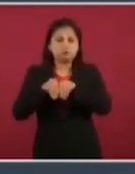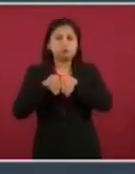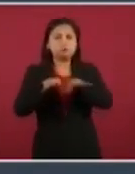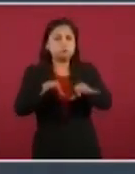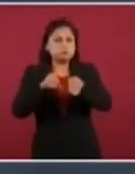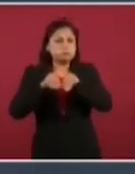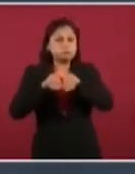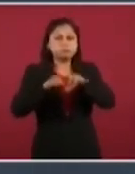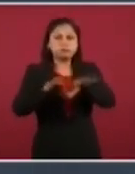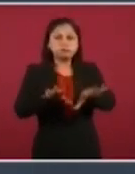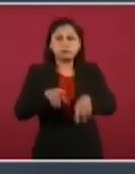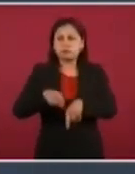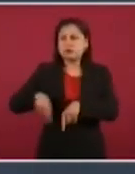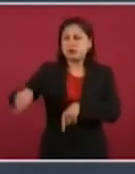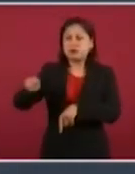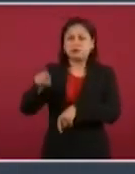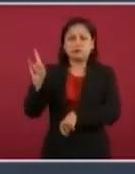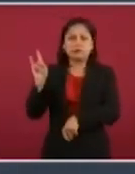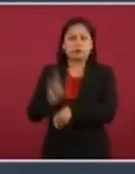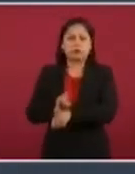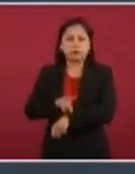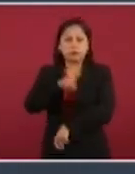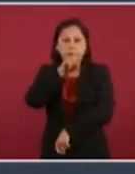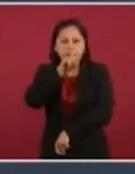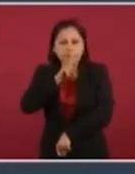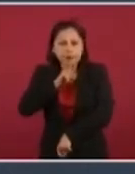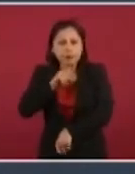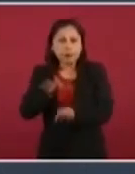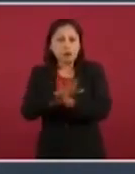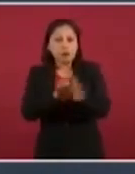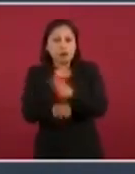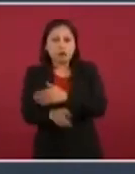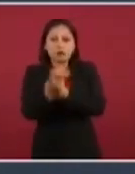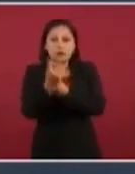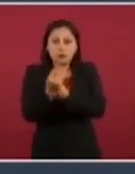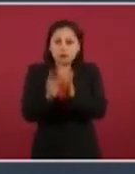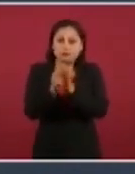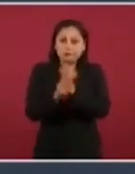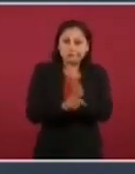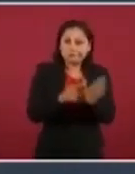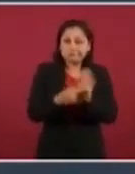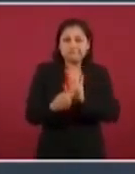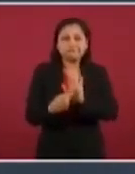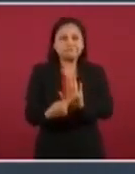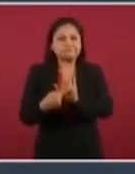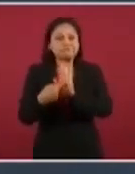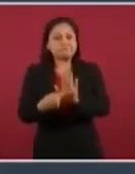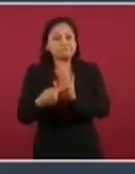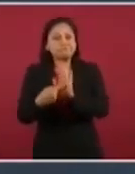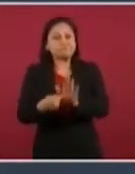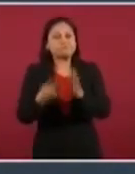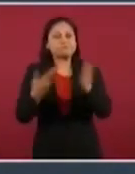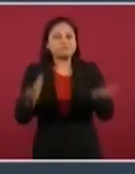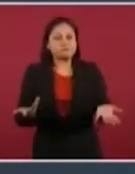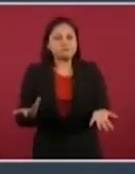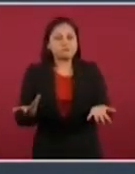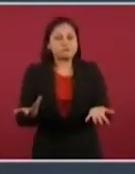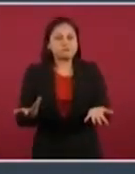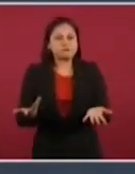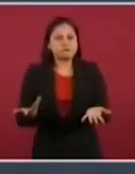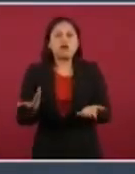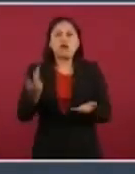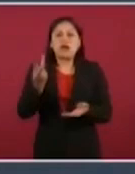las series desde luego que siempre van a tener libertad